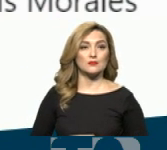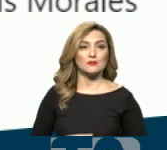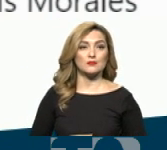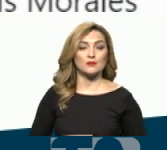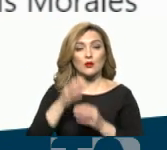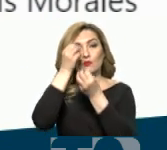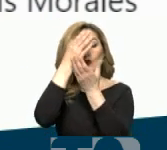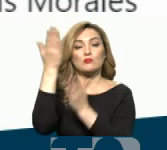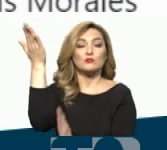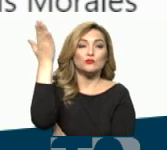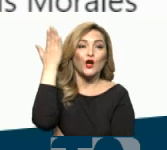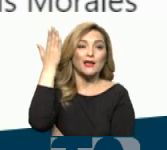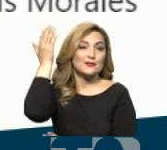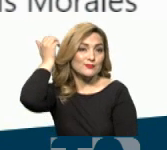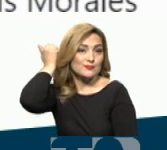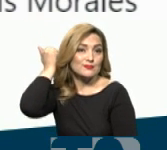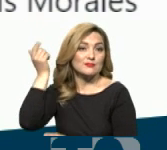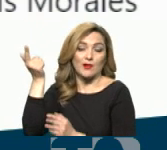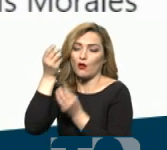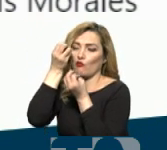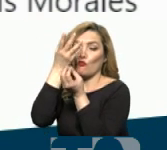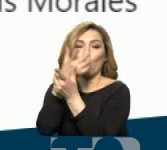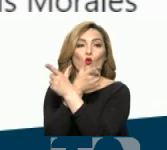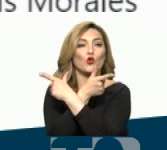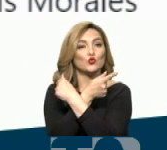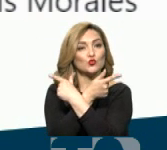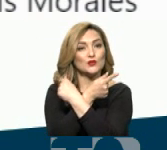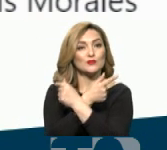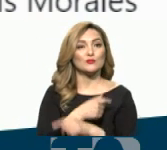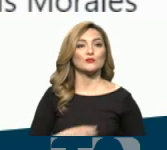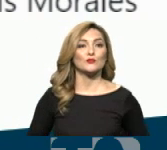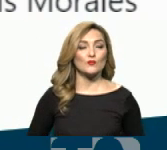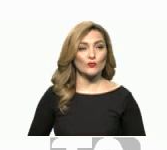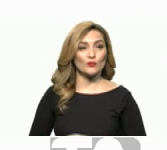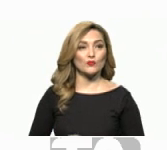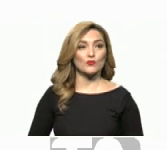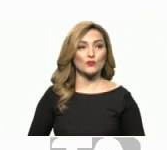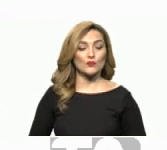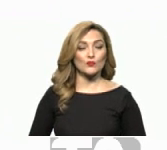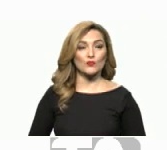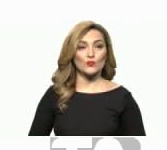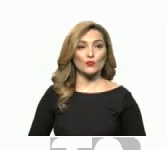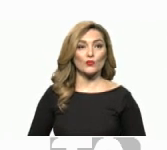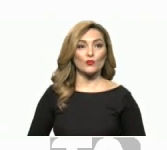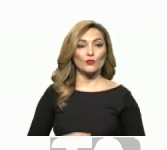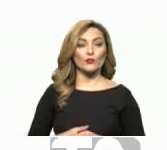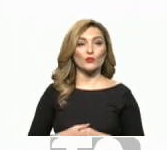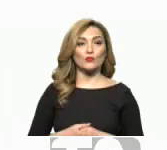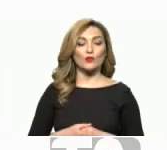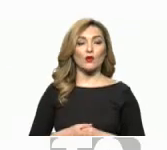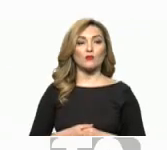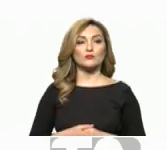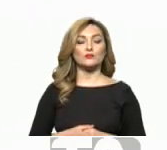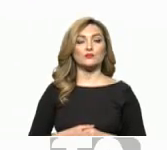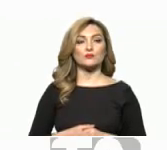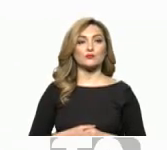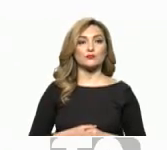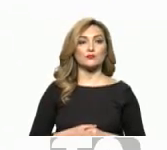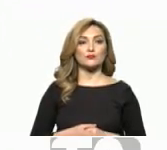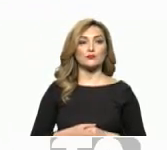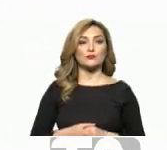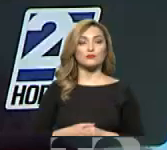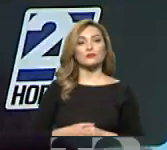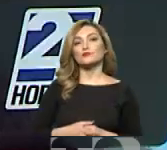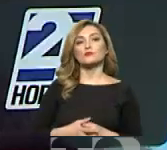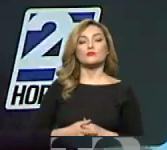Así lo informó la alcaldesa de Guayaquil, Cintia Viteri, en su cuenta de Twitter. En Guayaquil, Carlos Acoto, 24